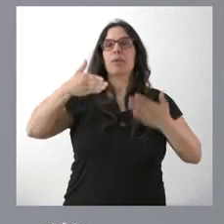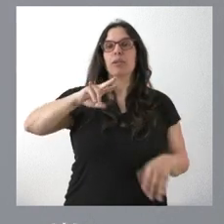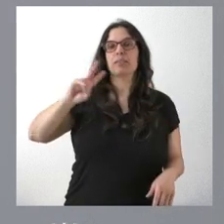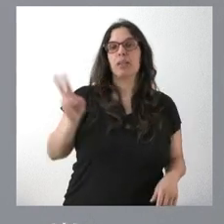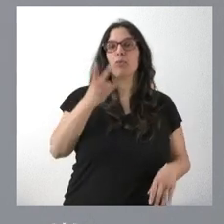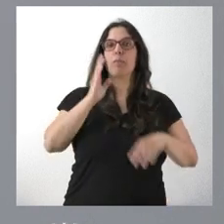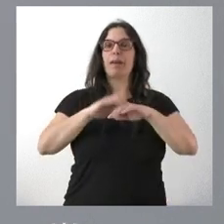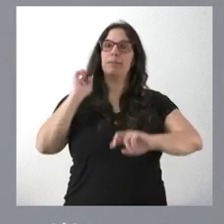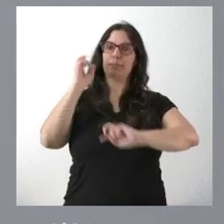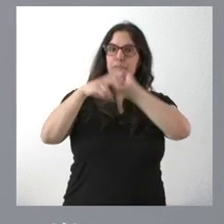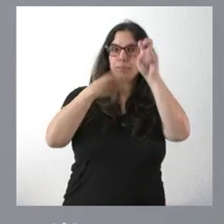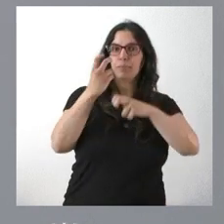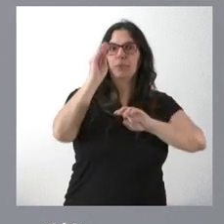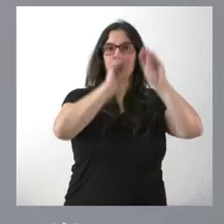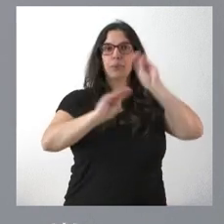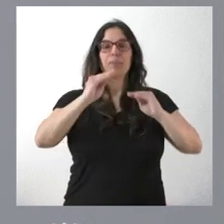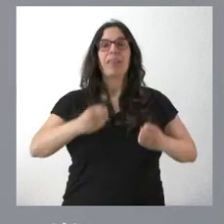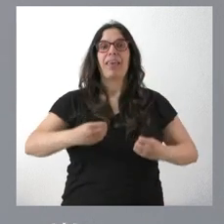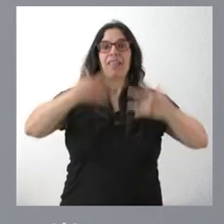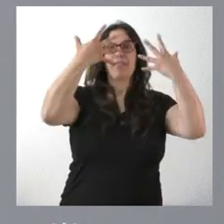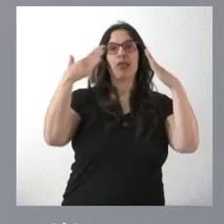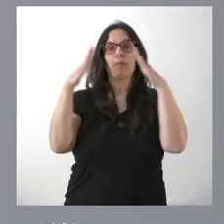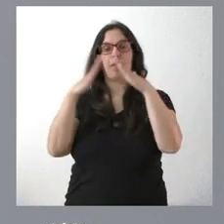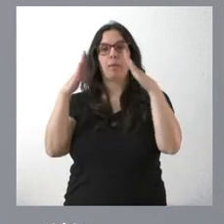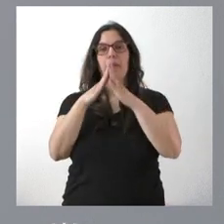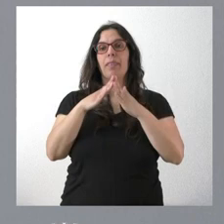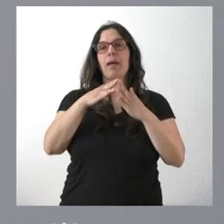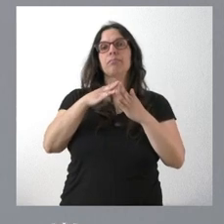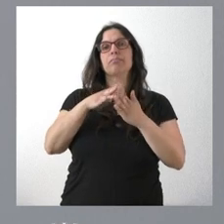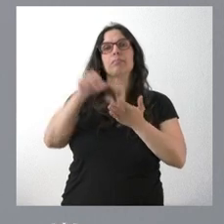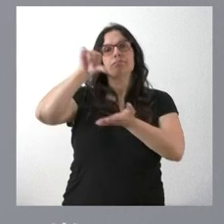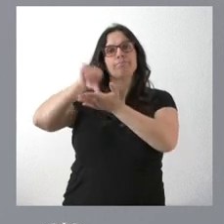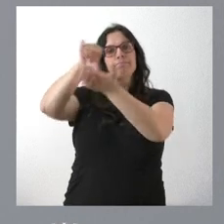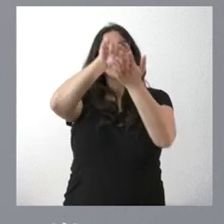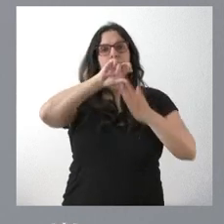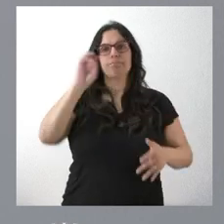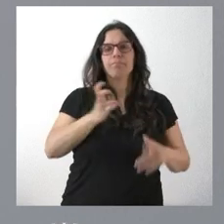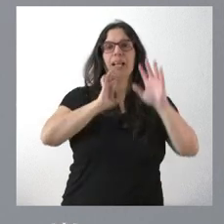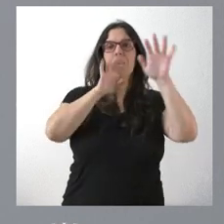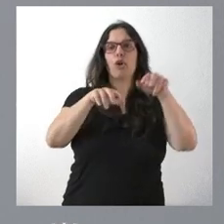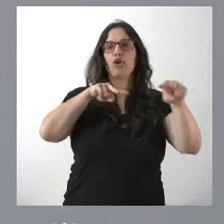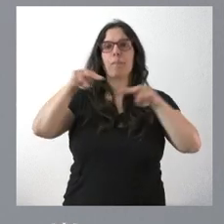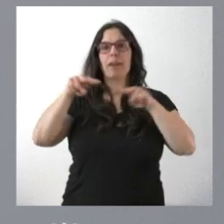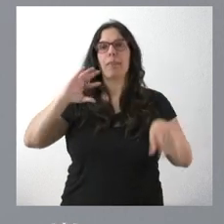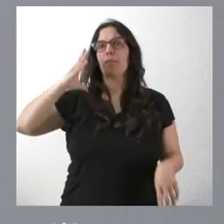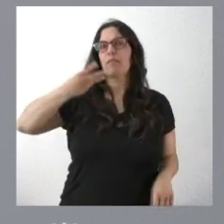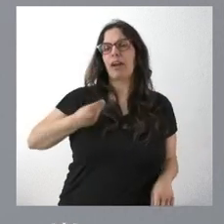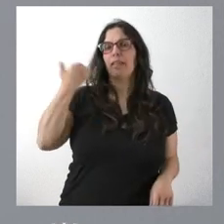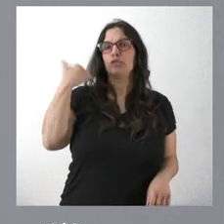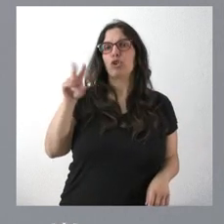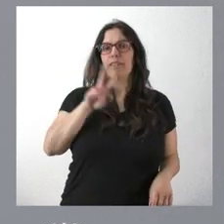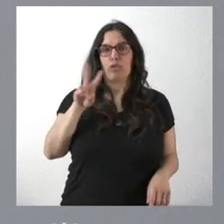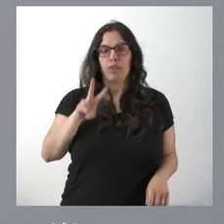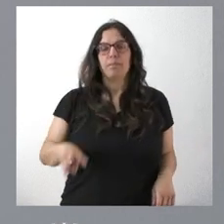la rehabilitación de edificios y vivienda en diversas localidades, en León, Miranda de Ebro, Ponferrada, Soria y